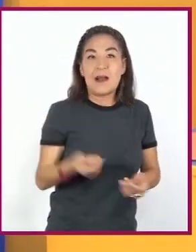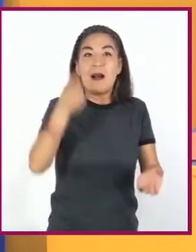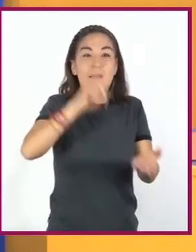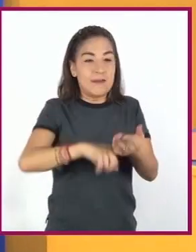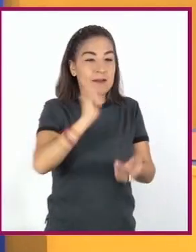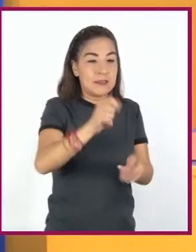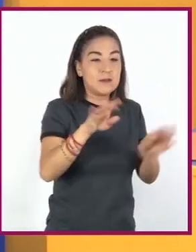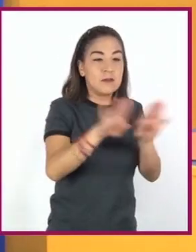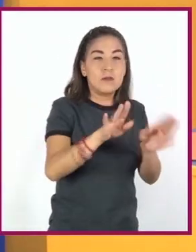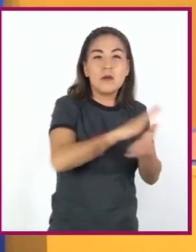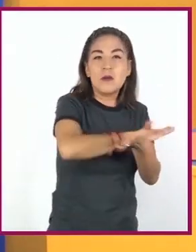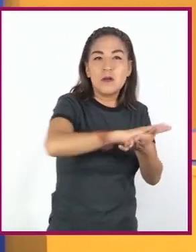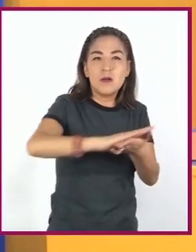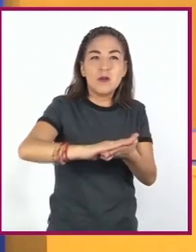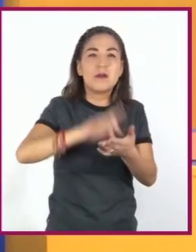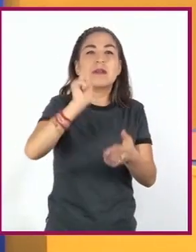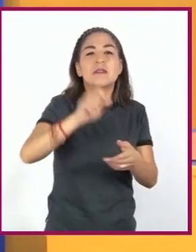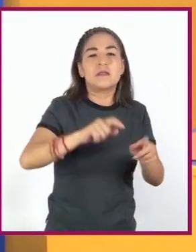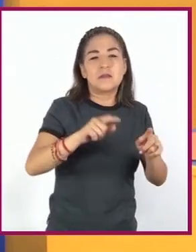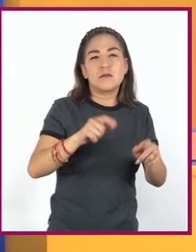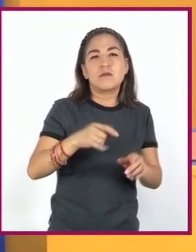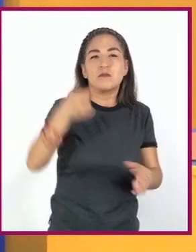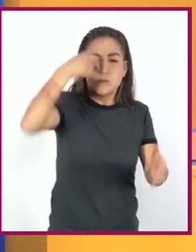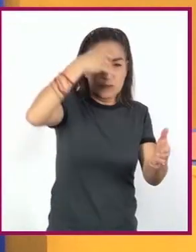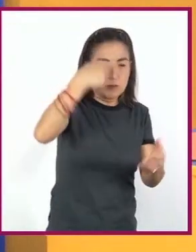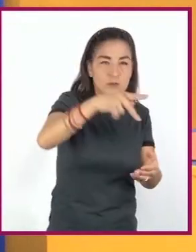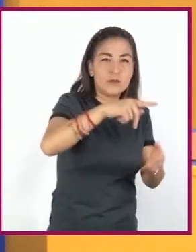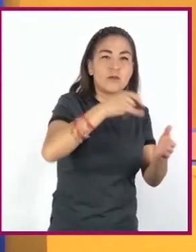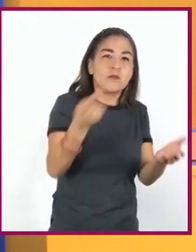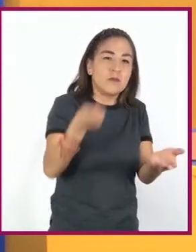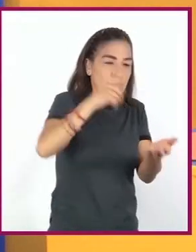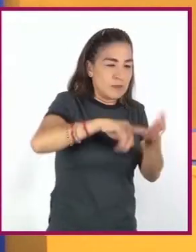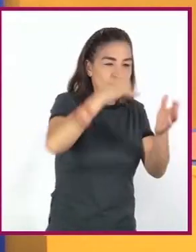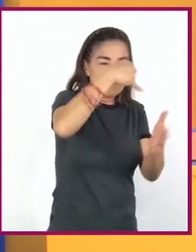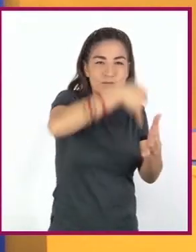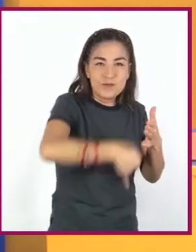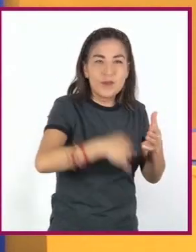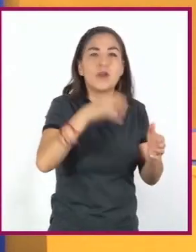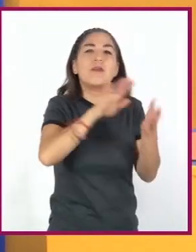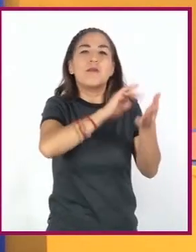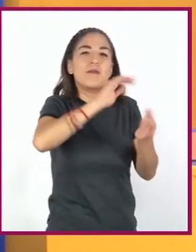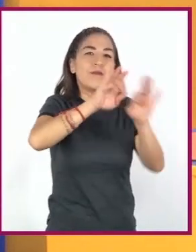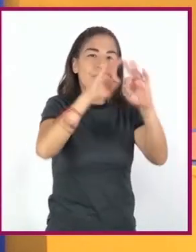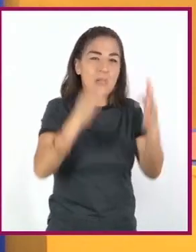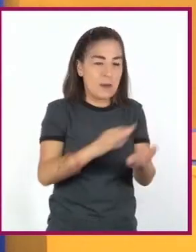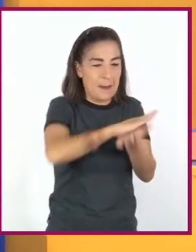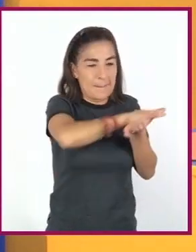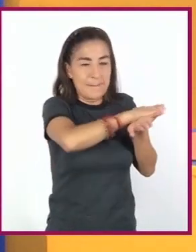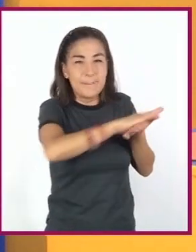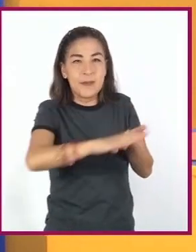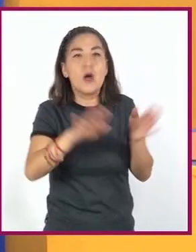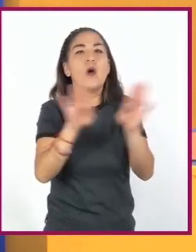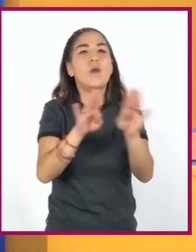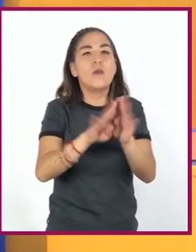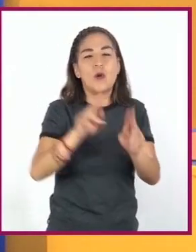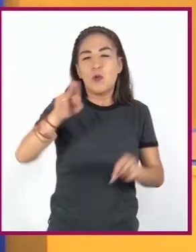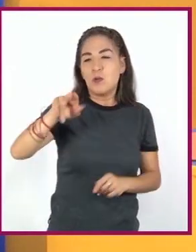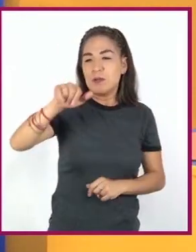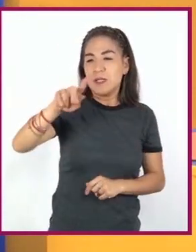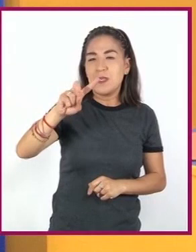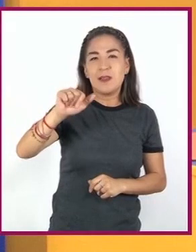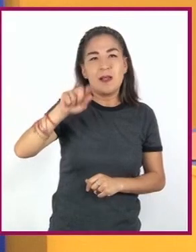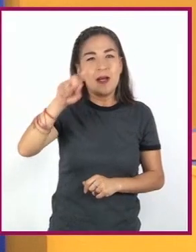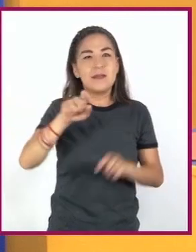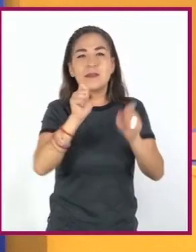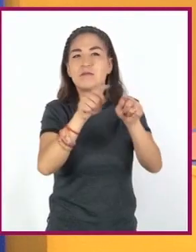la longitud del contorno de una superficie o figura plana y se mide en unidades lineales, y el área